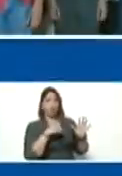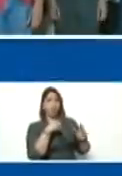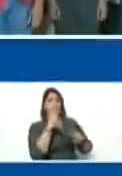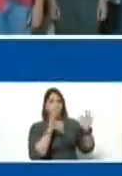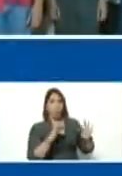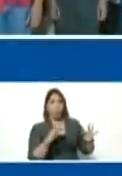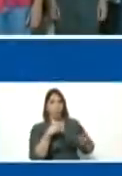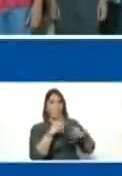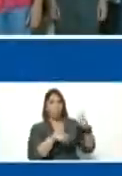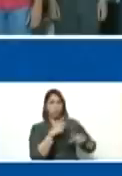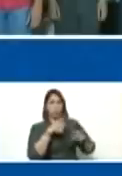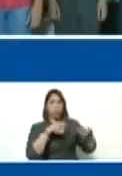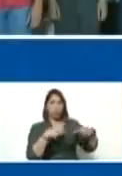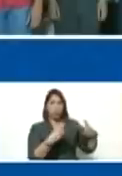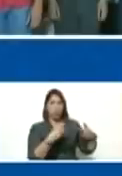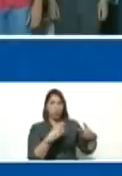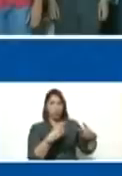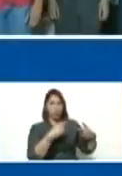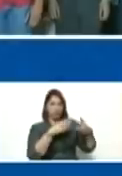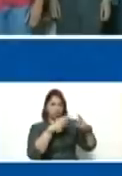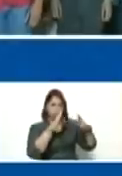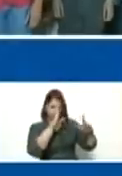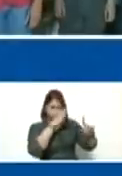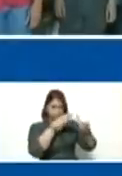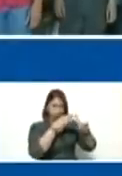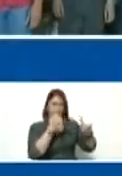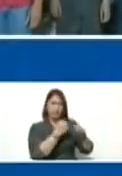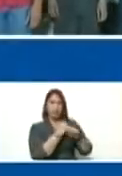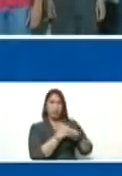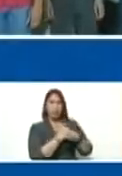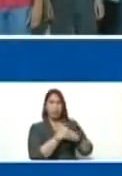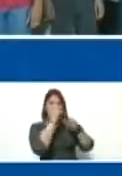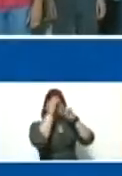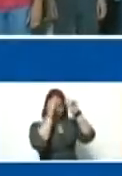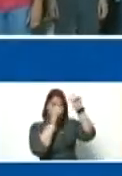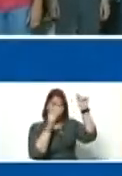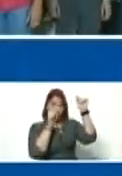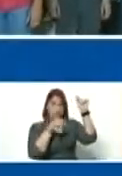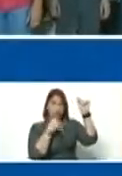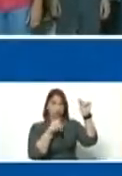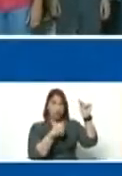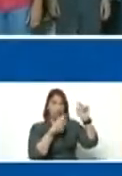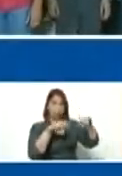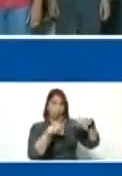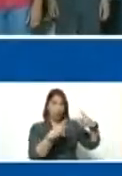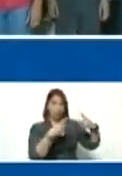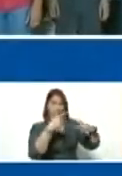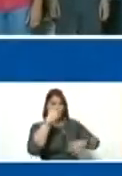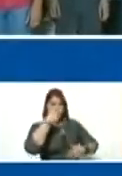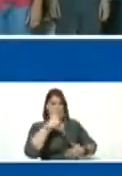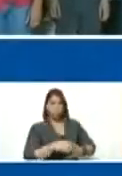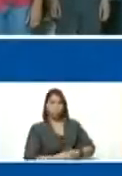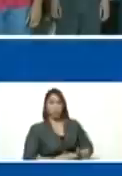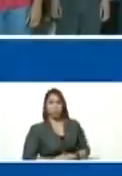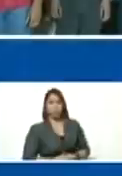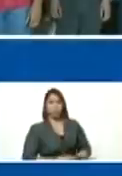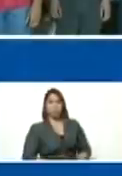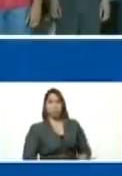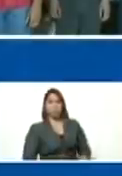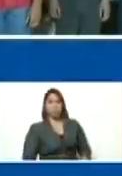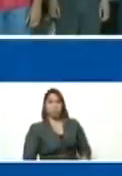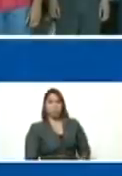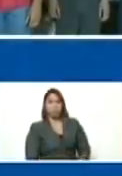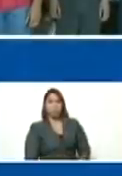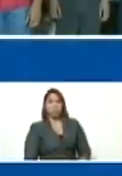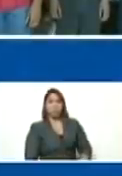producción y una nueva actitud hacia el trabajo, ¿no? El Che Guevara hablaba de una nueva actitud. Y, permiso. Y